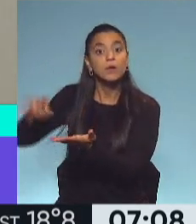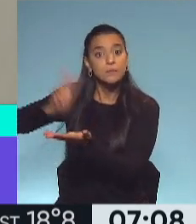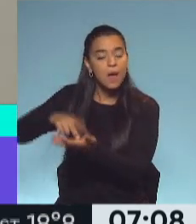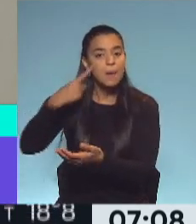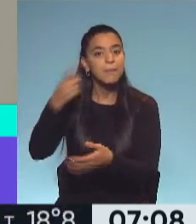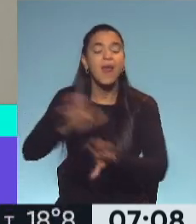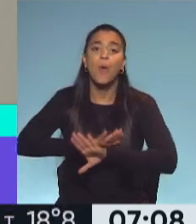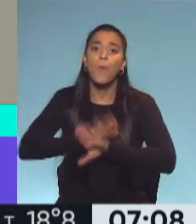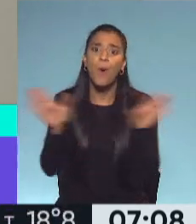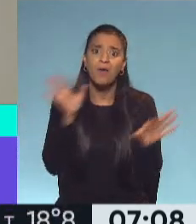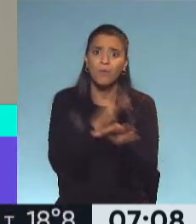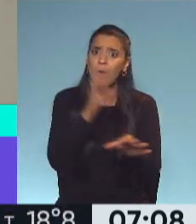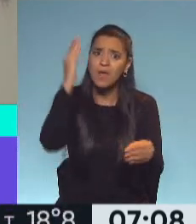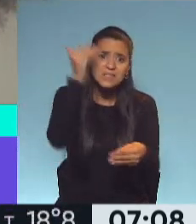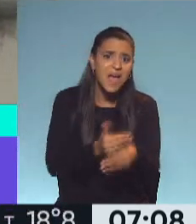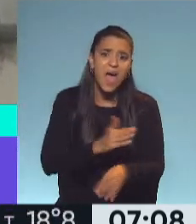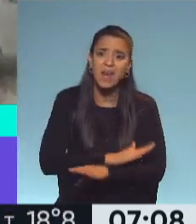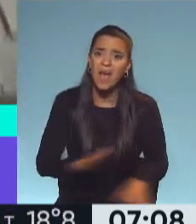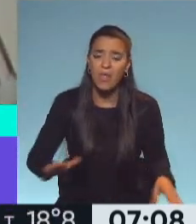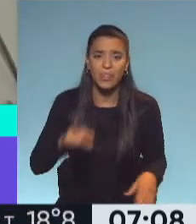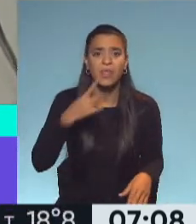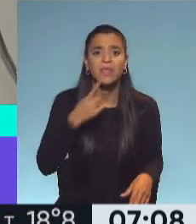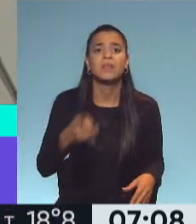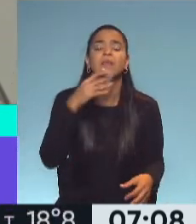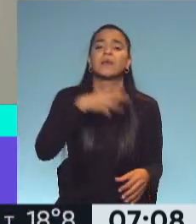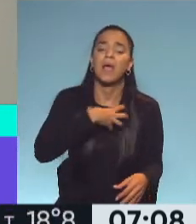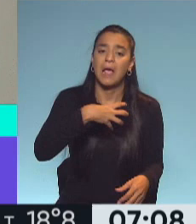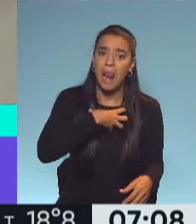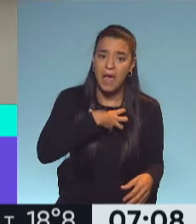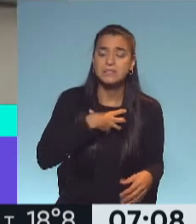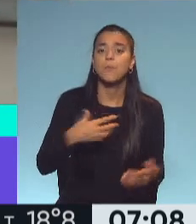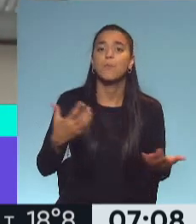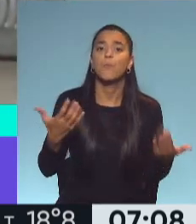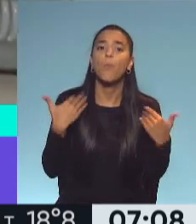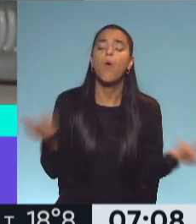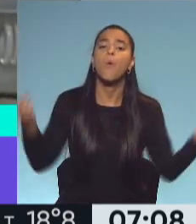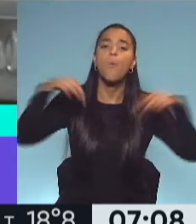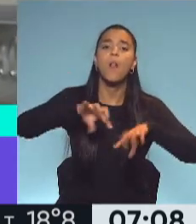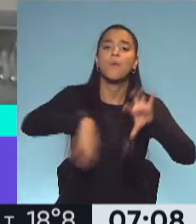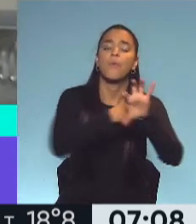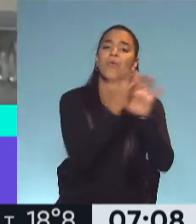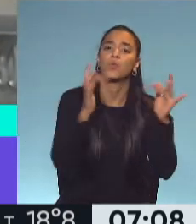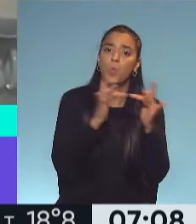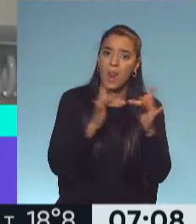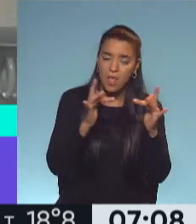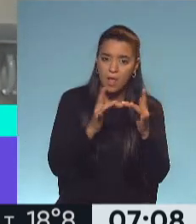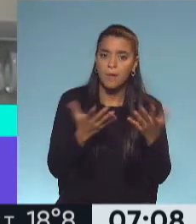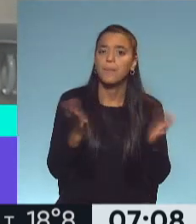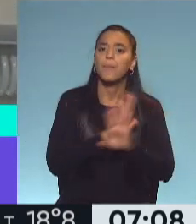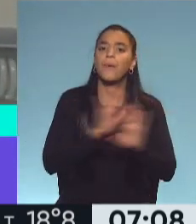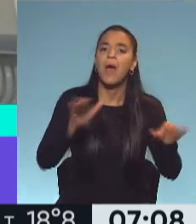deje sin efecto este fallo y que las clases puedan volver a la virtualidad, puedan no